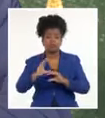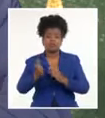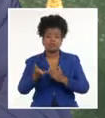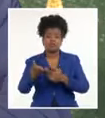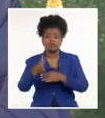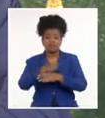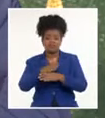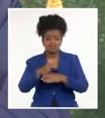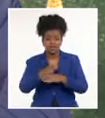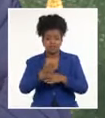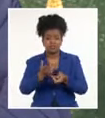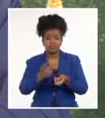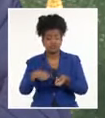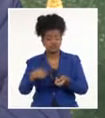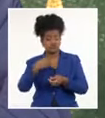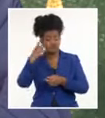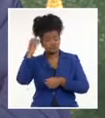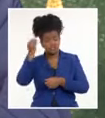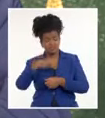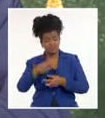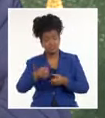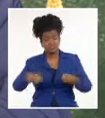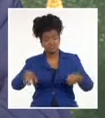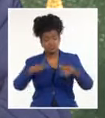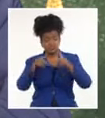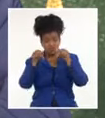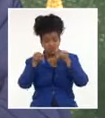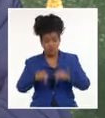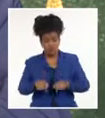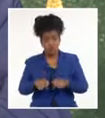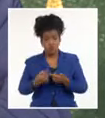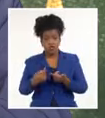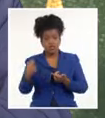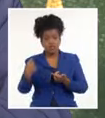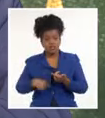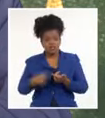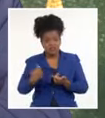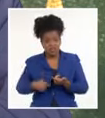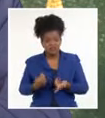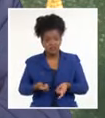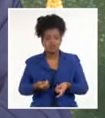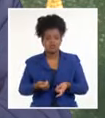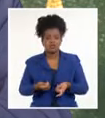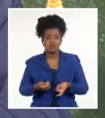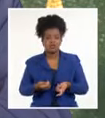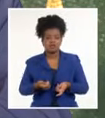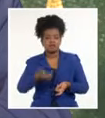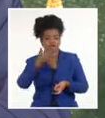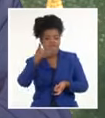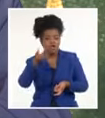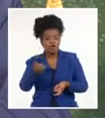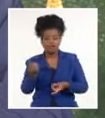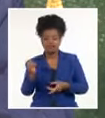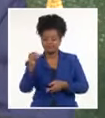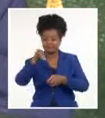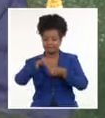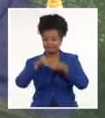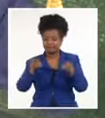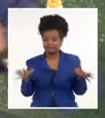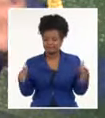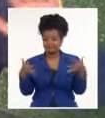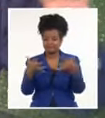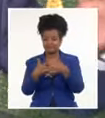Consideramos que el escenario ideal para construir una instancia de integración en el